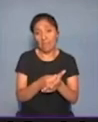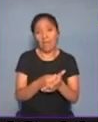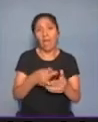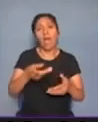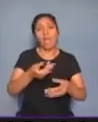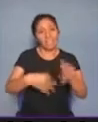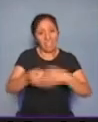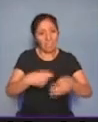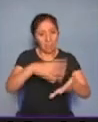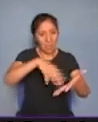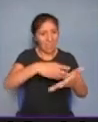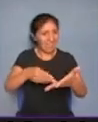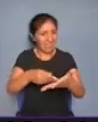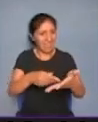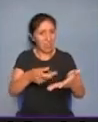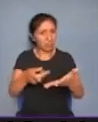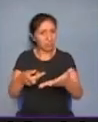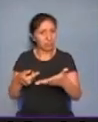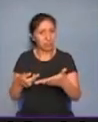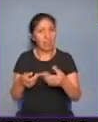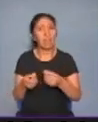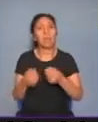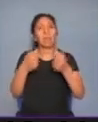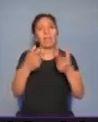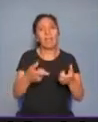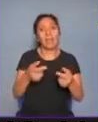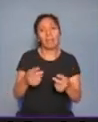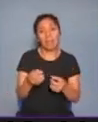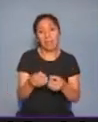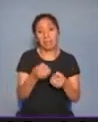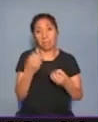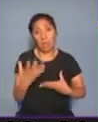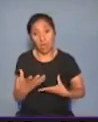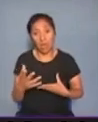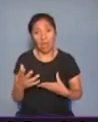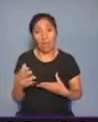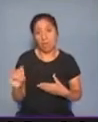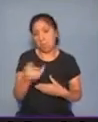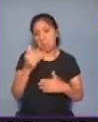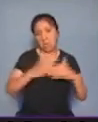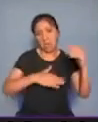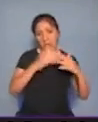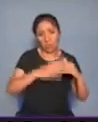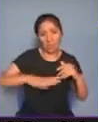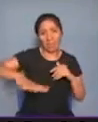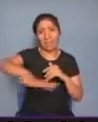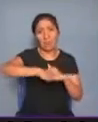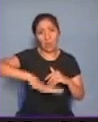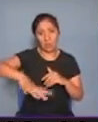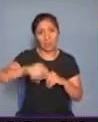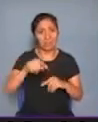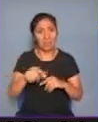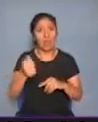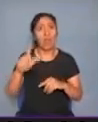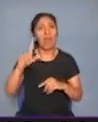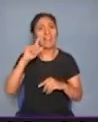la venta de este calendario este lo vamos a implementar en mejoras este en la infraestructura de ese lugar porque obviamente bueno